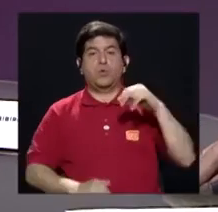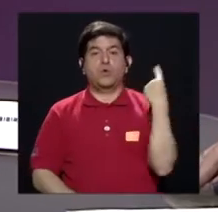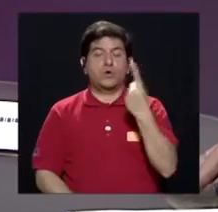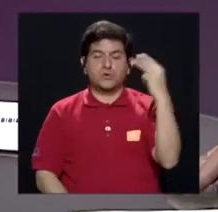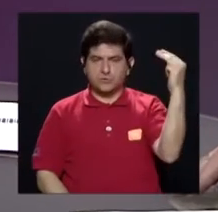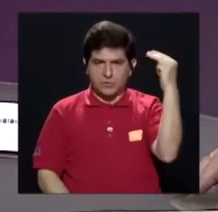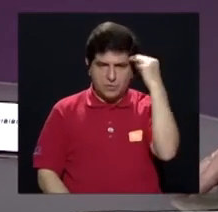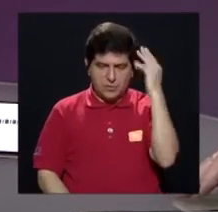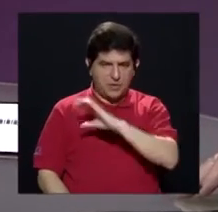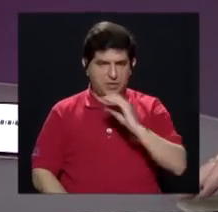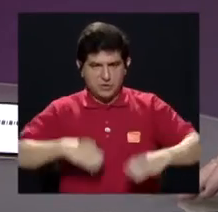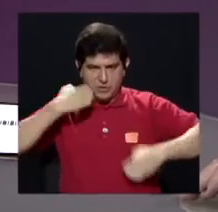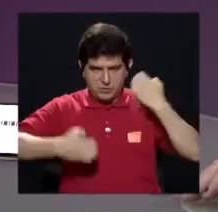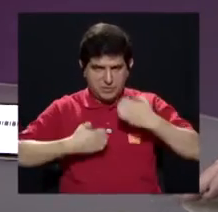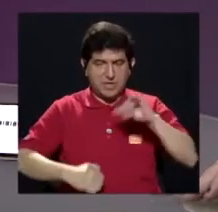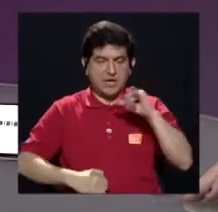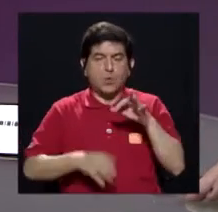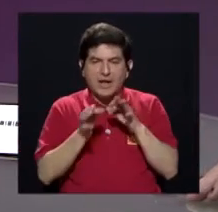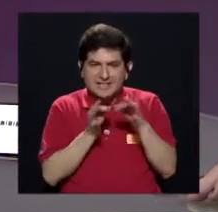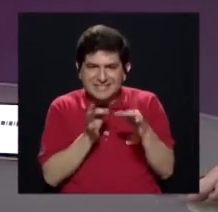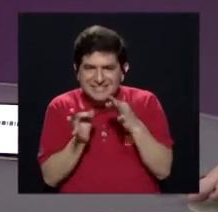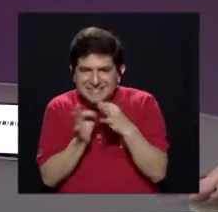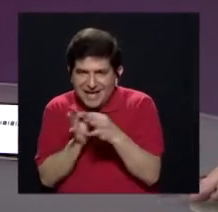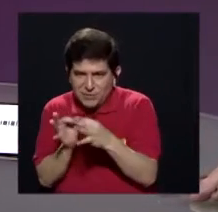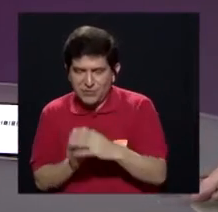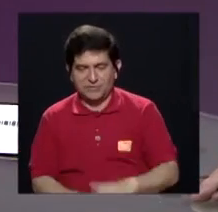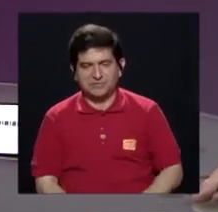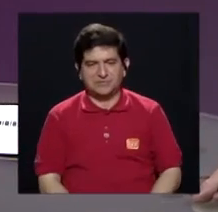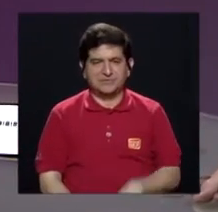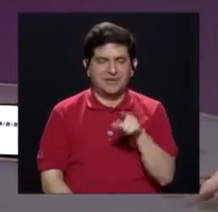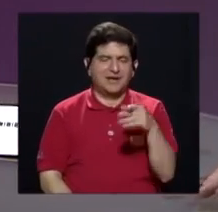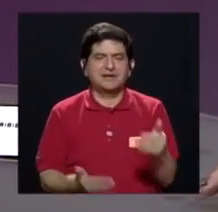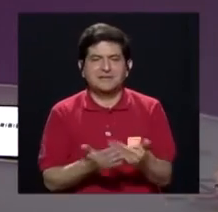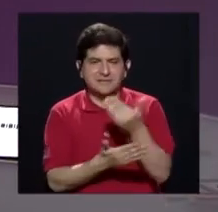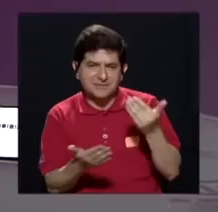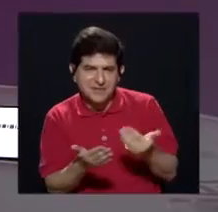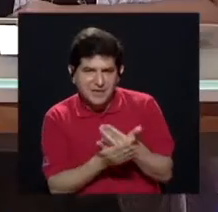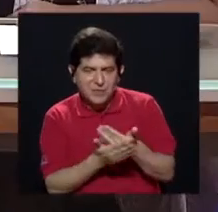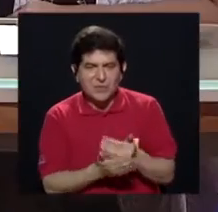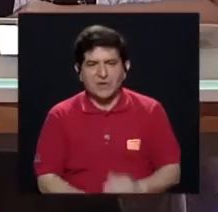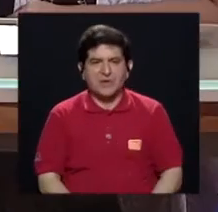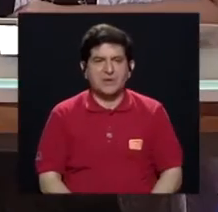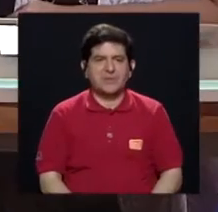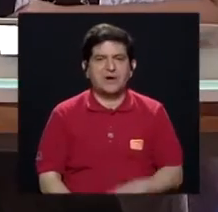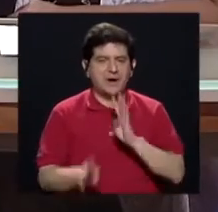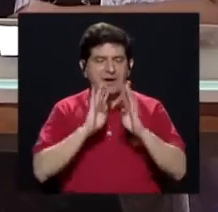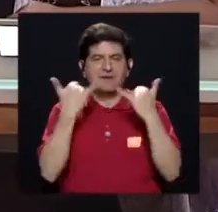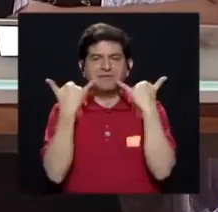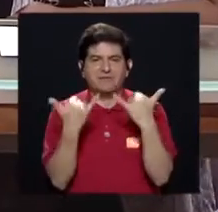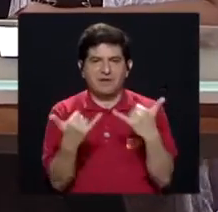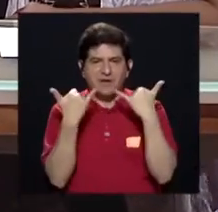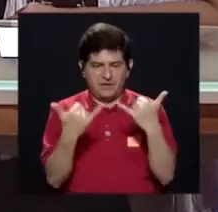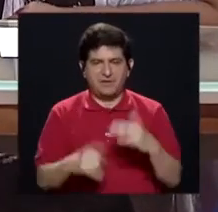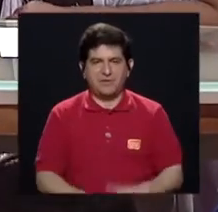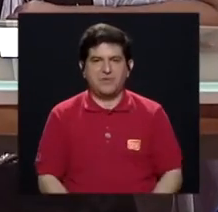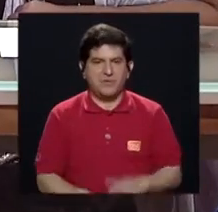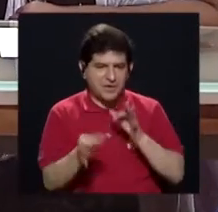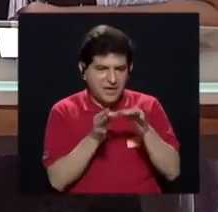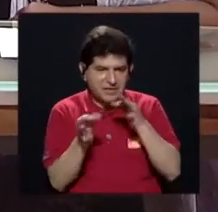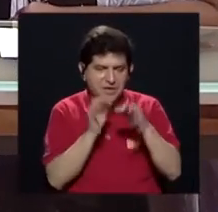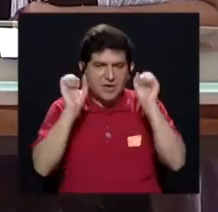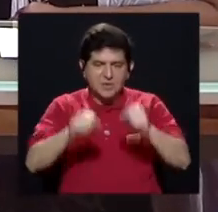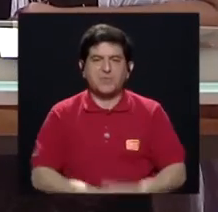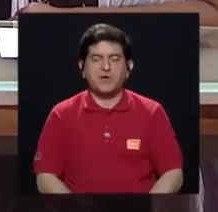y emocionalmente, también celularmente. Sí, esa es la nueva... Todo eso que se habla ahorita de cómo las células se